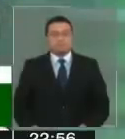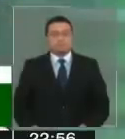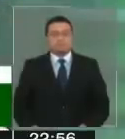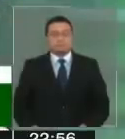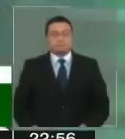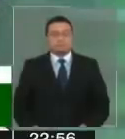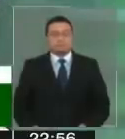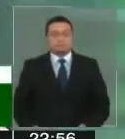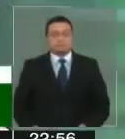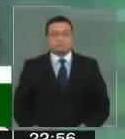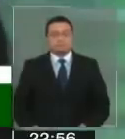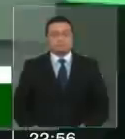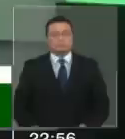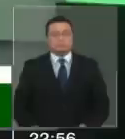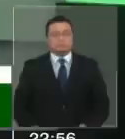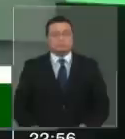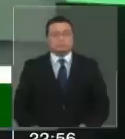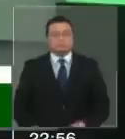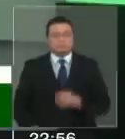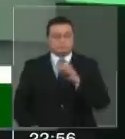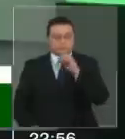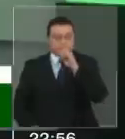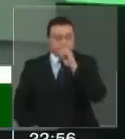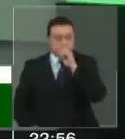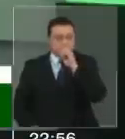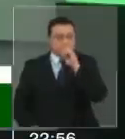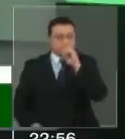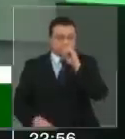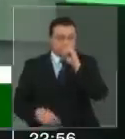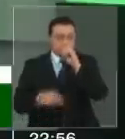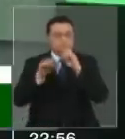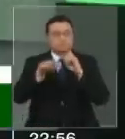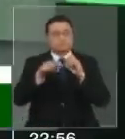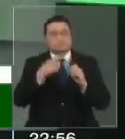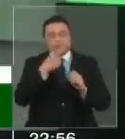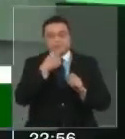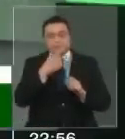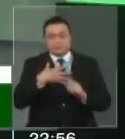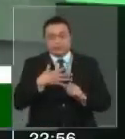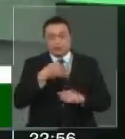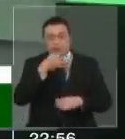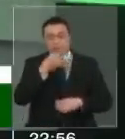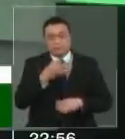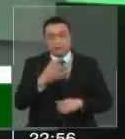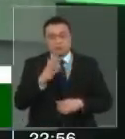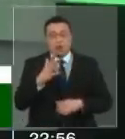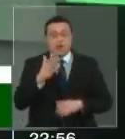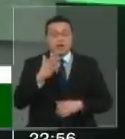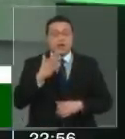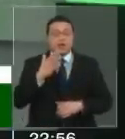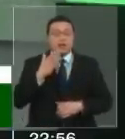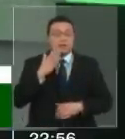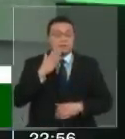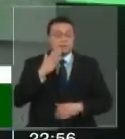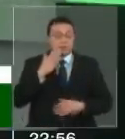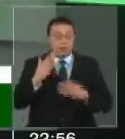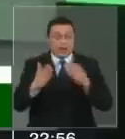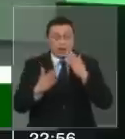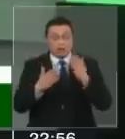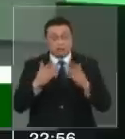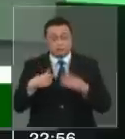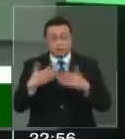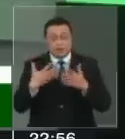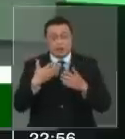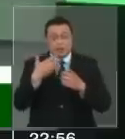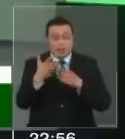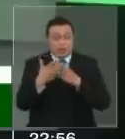Mancha, tú decías, quiero llegar a ser generosa, quiero ser súper generosa. Yo te quiero